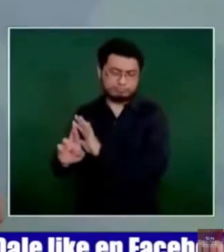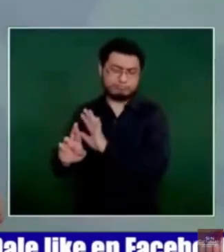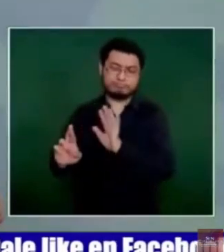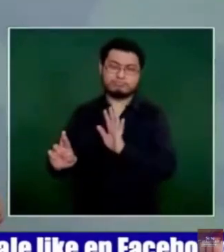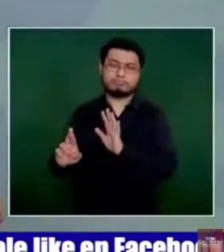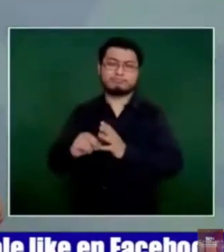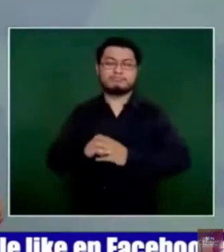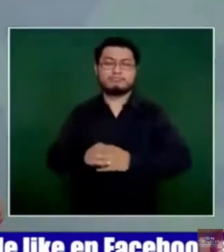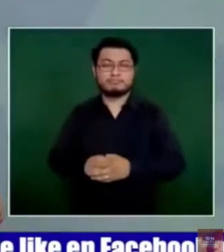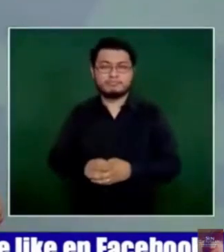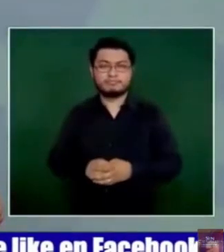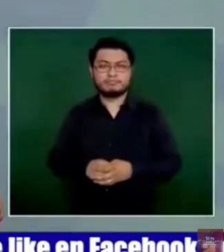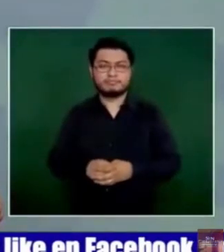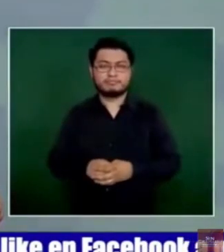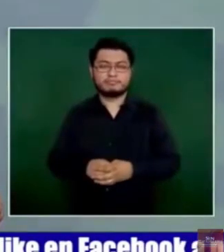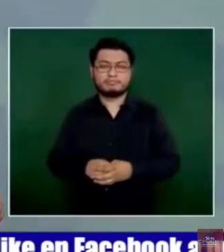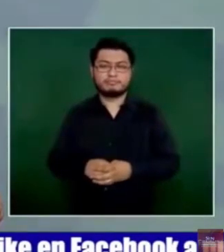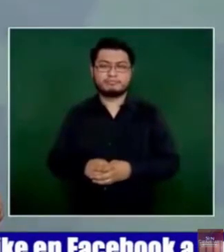los